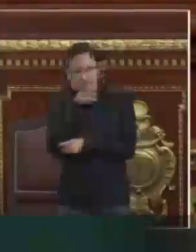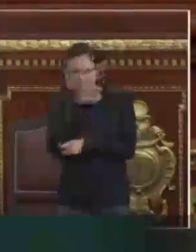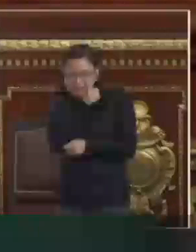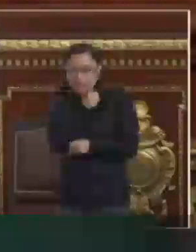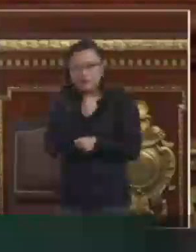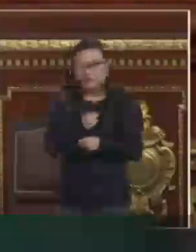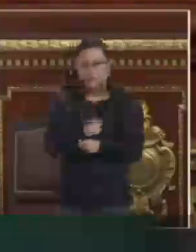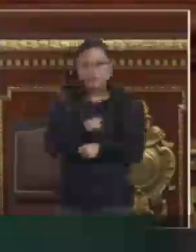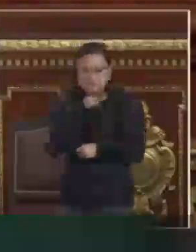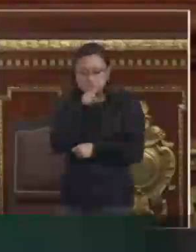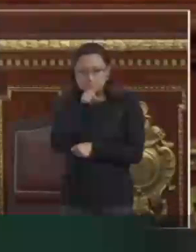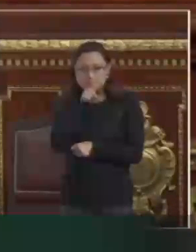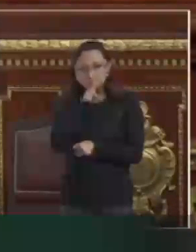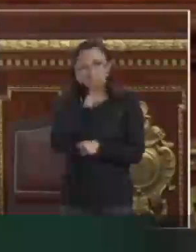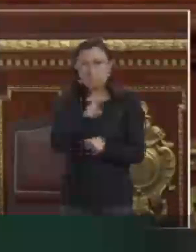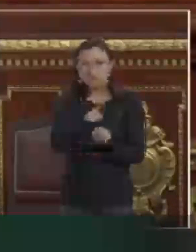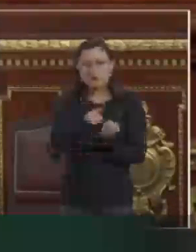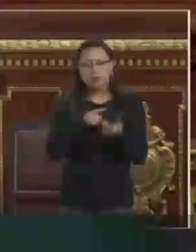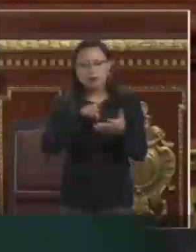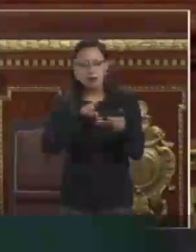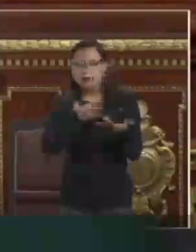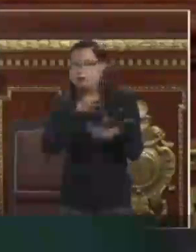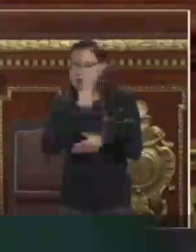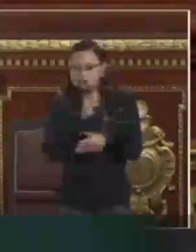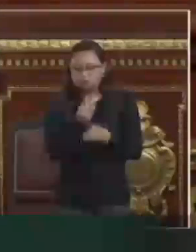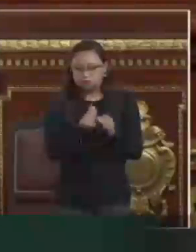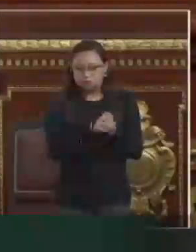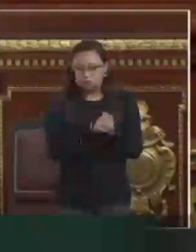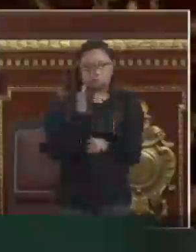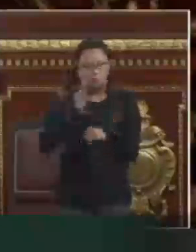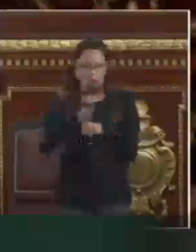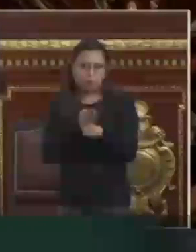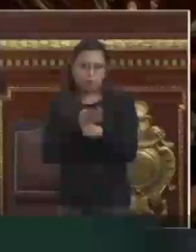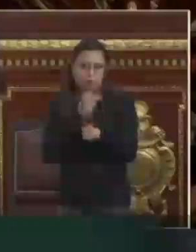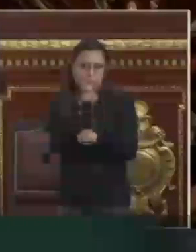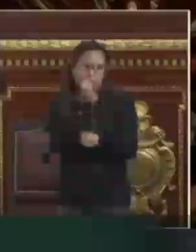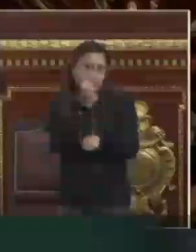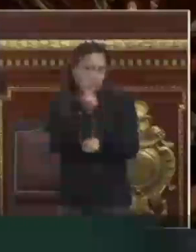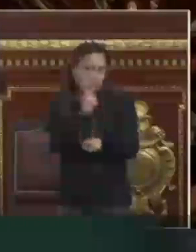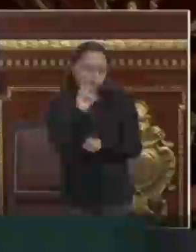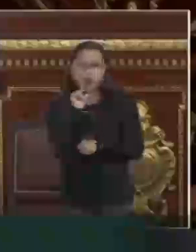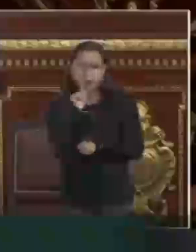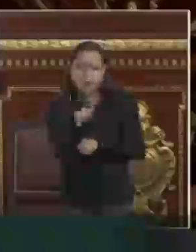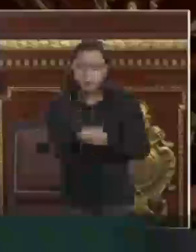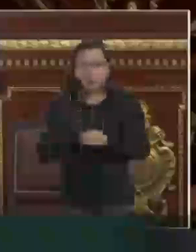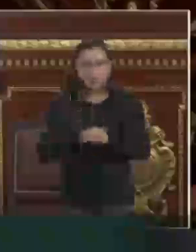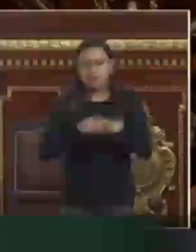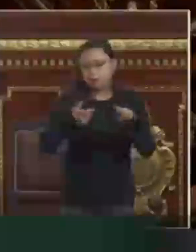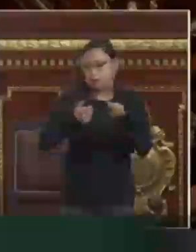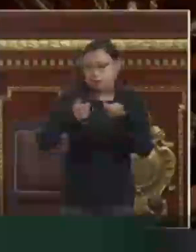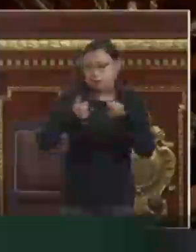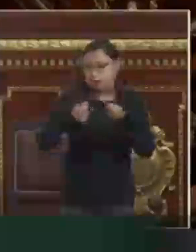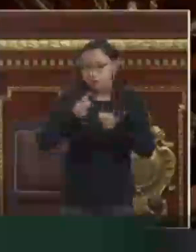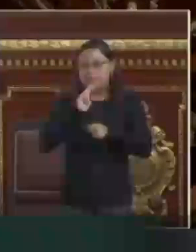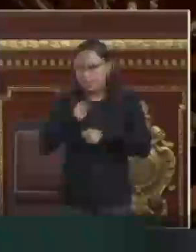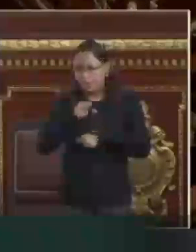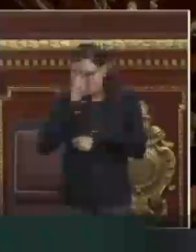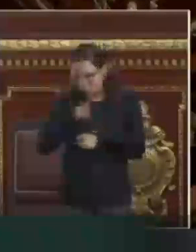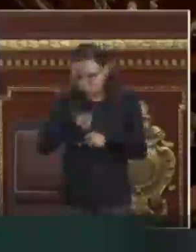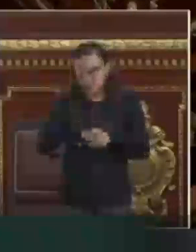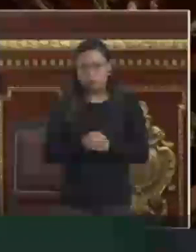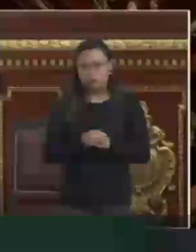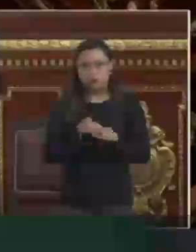cambio cultural en las familias, previniendo posibles casos de violencia al interior de los hogares y con ello crear mejores condiciones de desarrollo